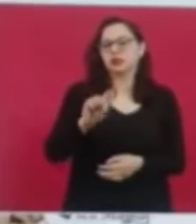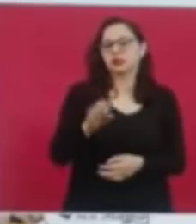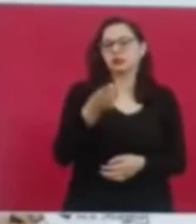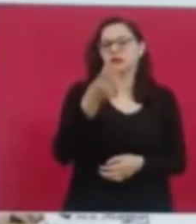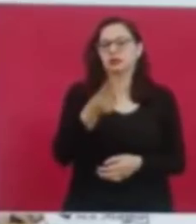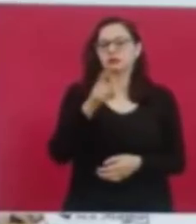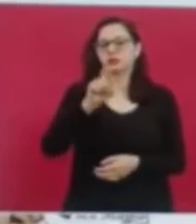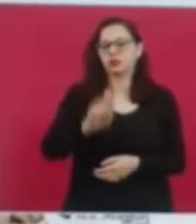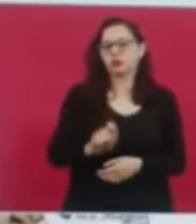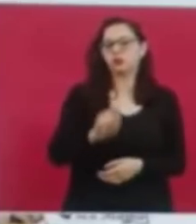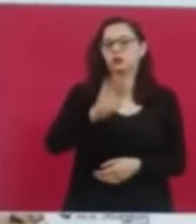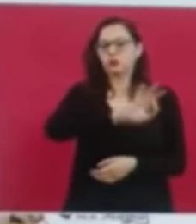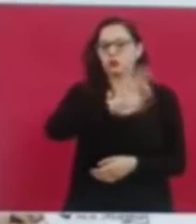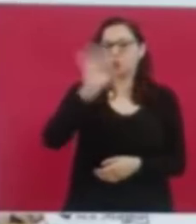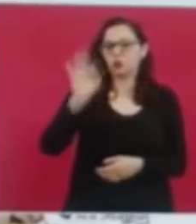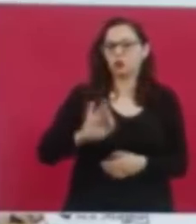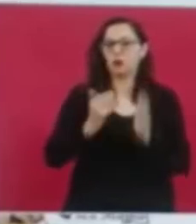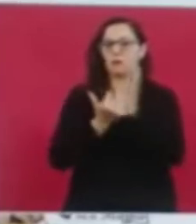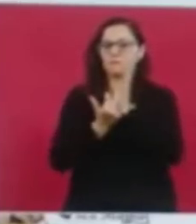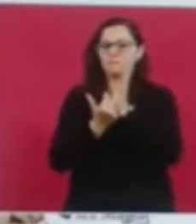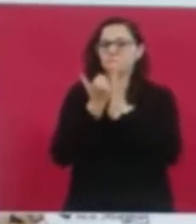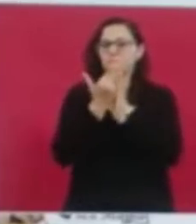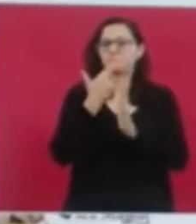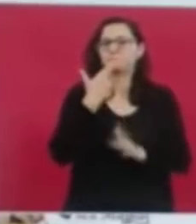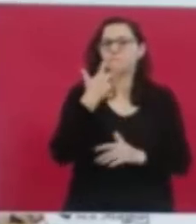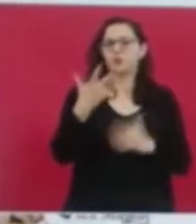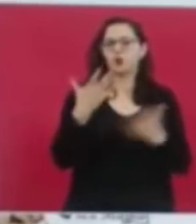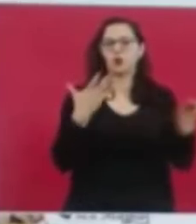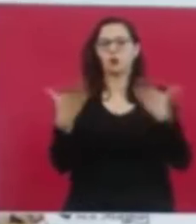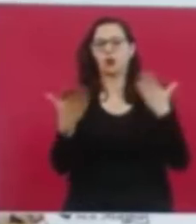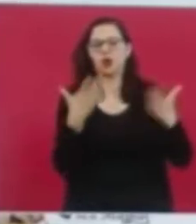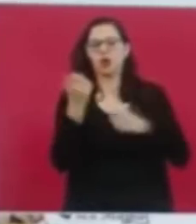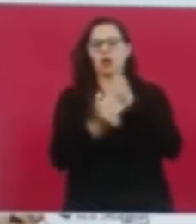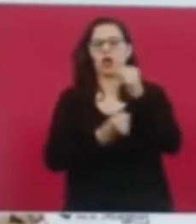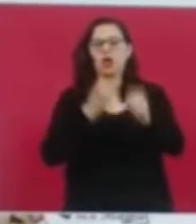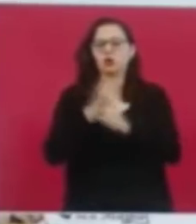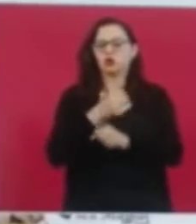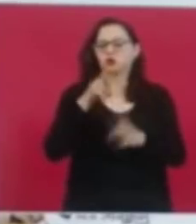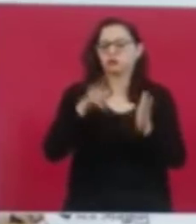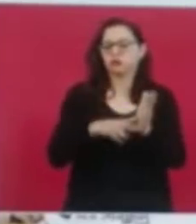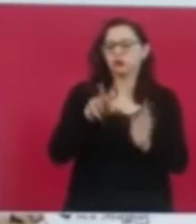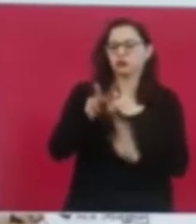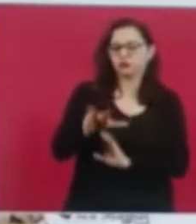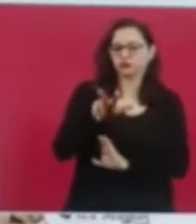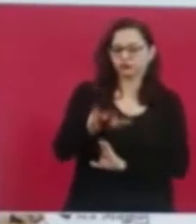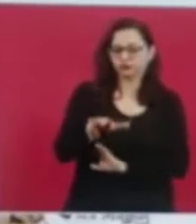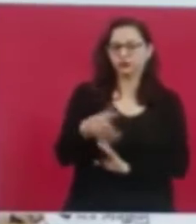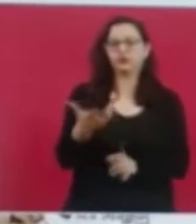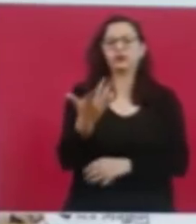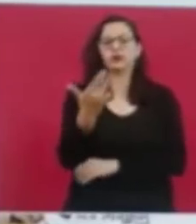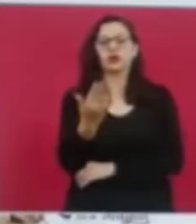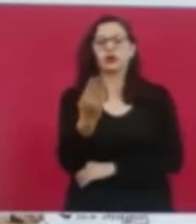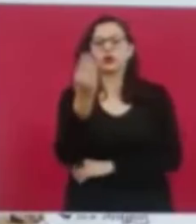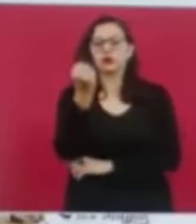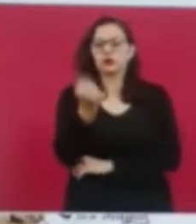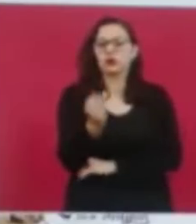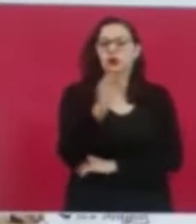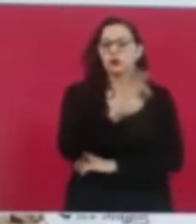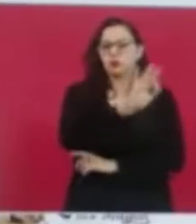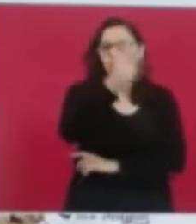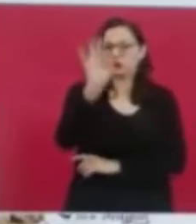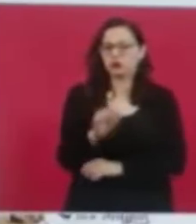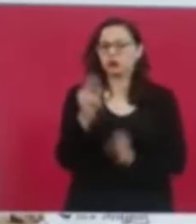conviven los intereses de partidos políticos y de gobiernos esta es una cuestión de gobiernos pero también es una cuestión de